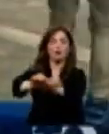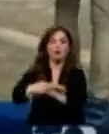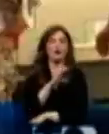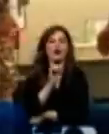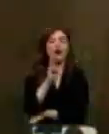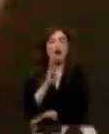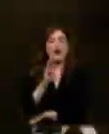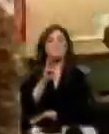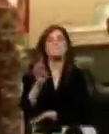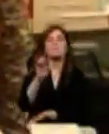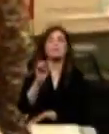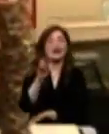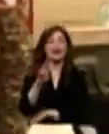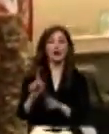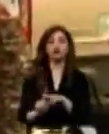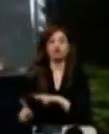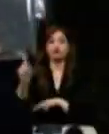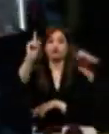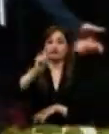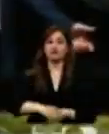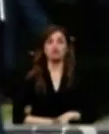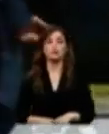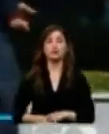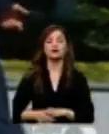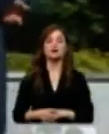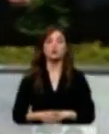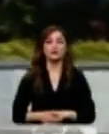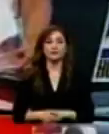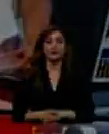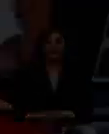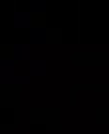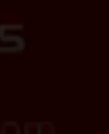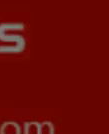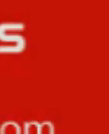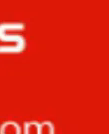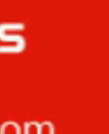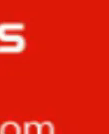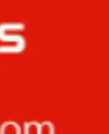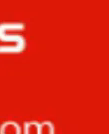Diego Cabrera aún está prófugo. Fausto Yepes, 24 horas.